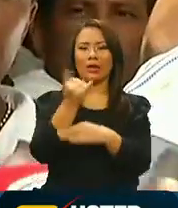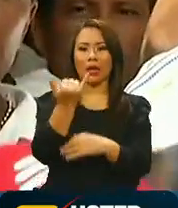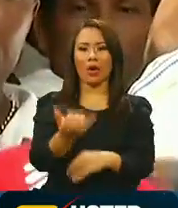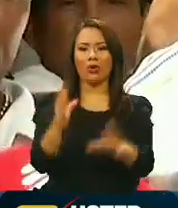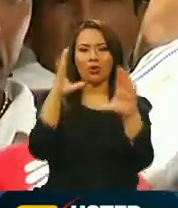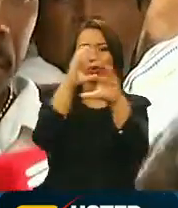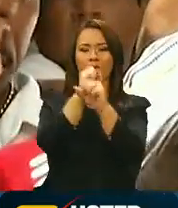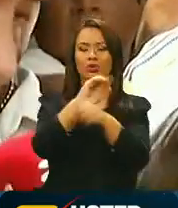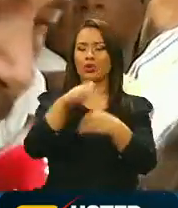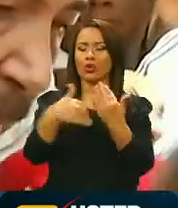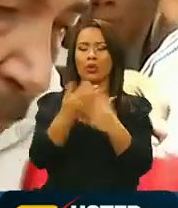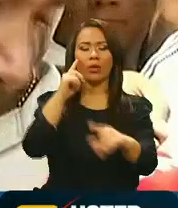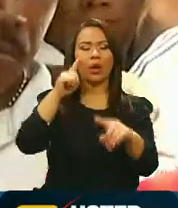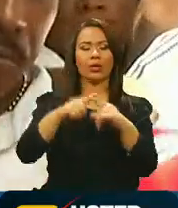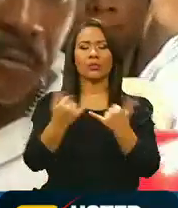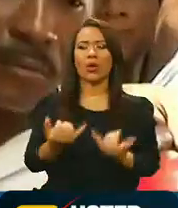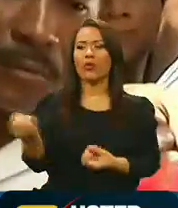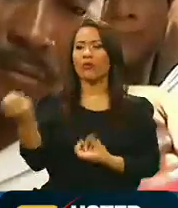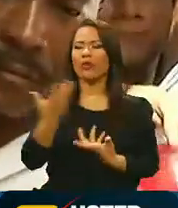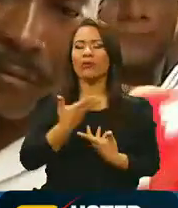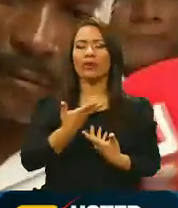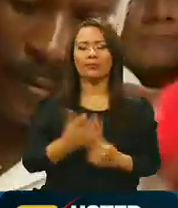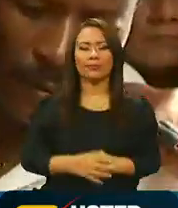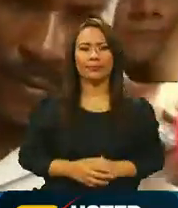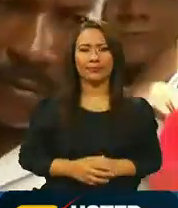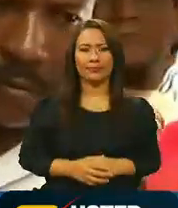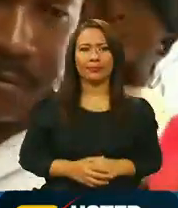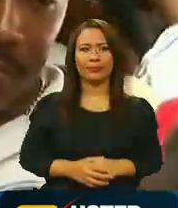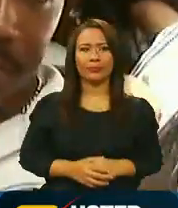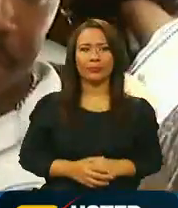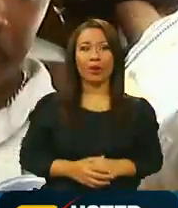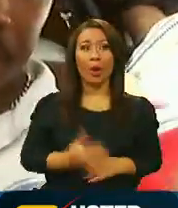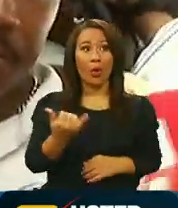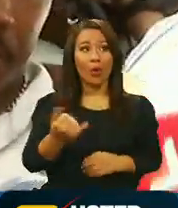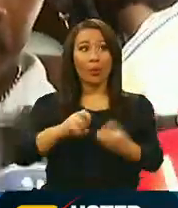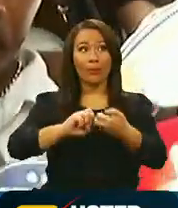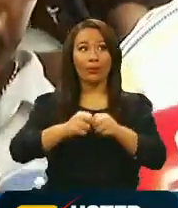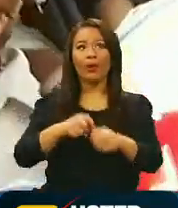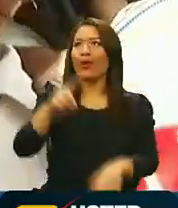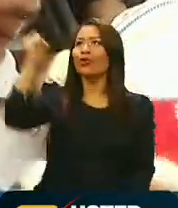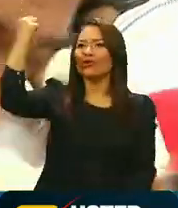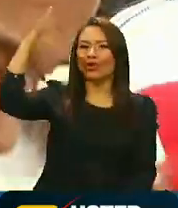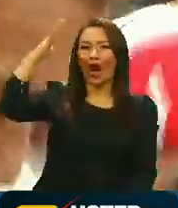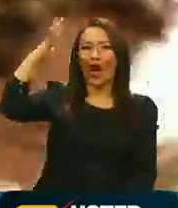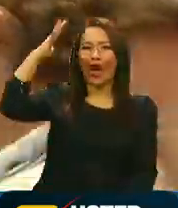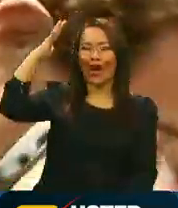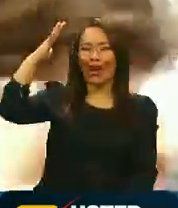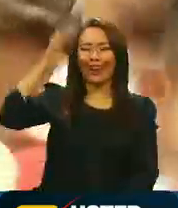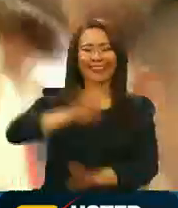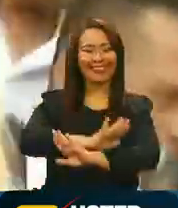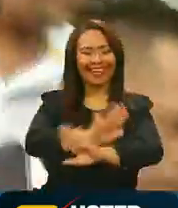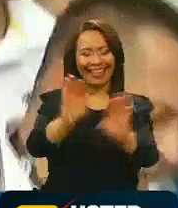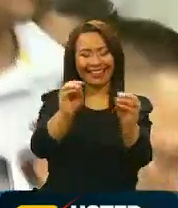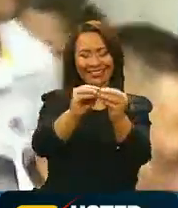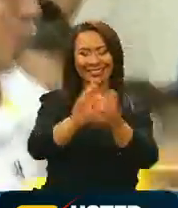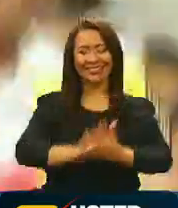Perfecto. Hasta el momento, ¿qué reporte ha tenido con el día de hoy, abogado? Que hay un buen sol.